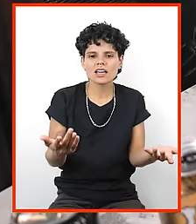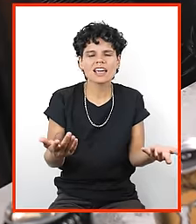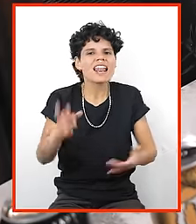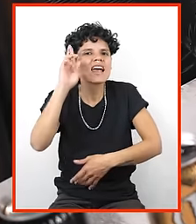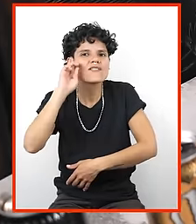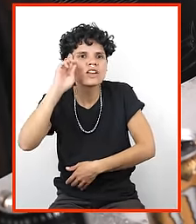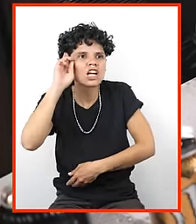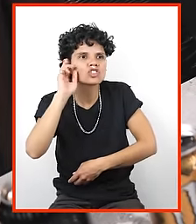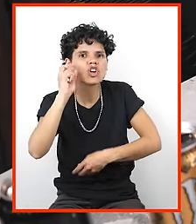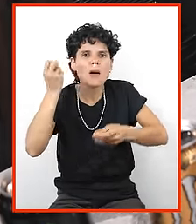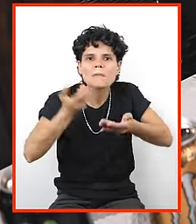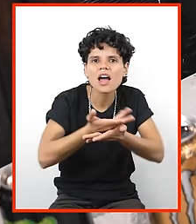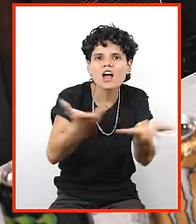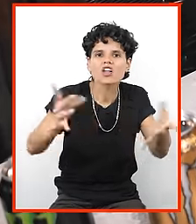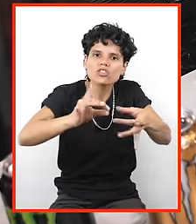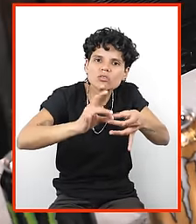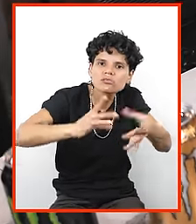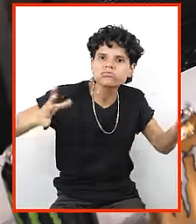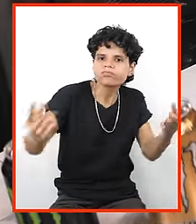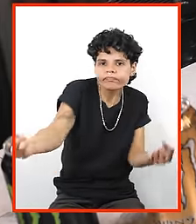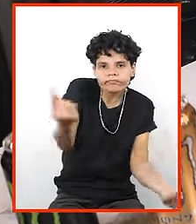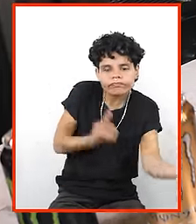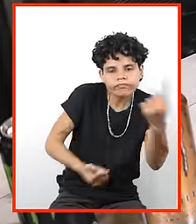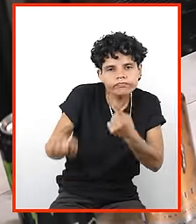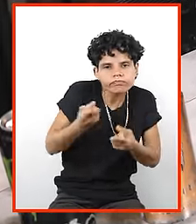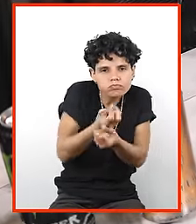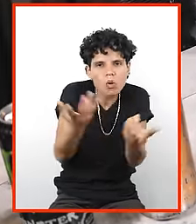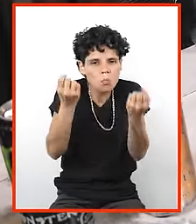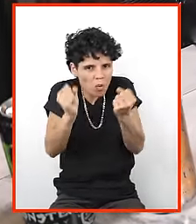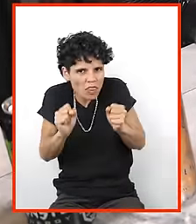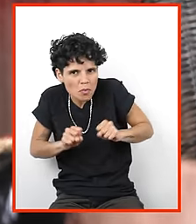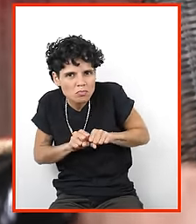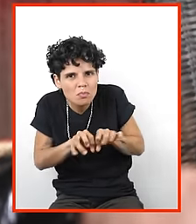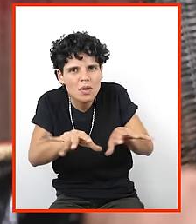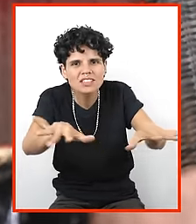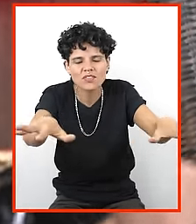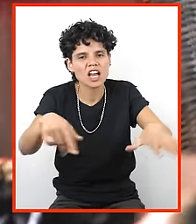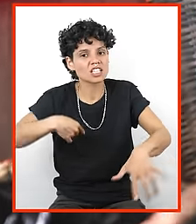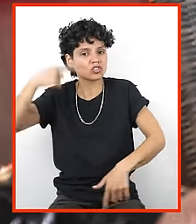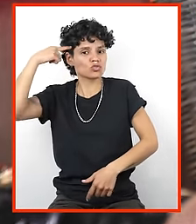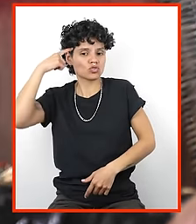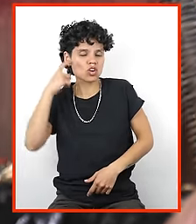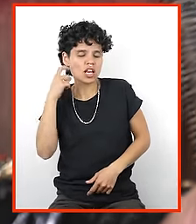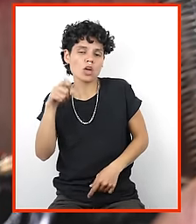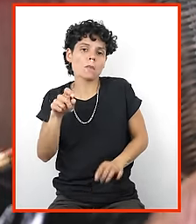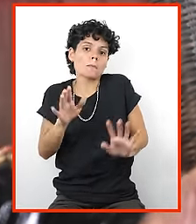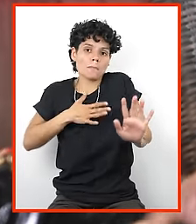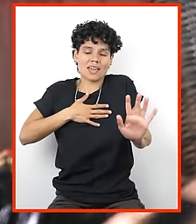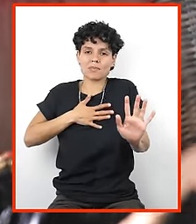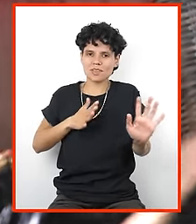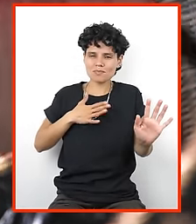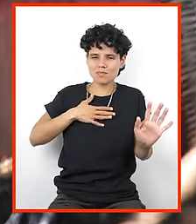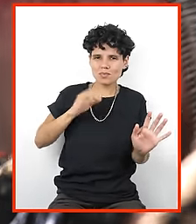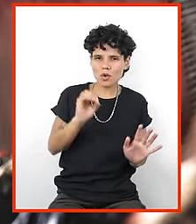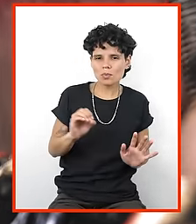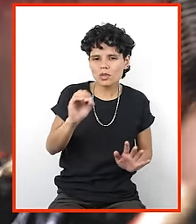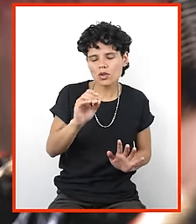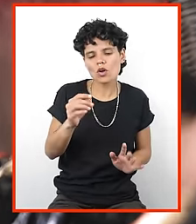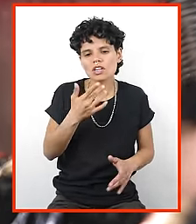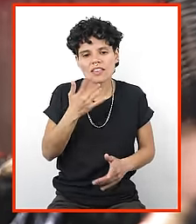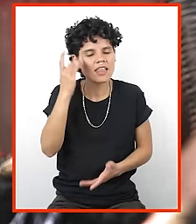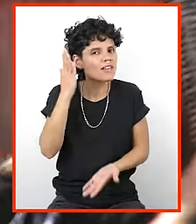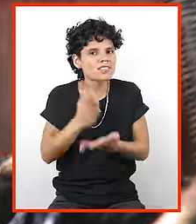también las reflexiones, abrir los diálogos, como masificarlos, que para mí, y yo creo y soy de la idea, de que hay